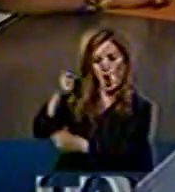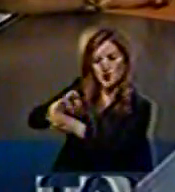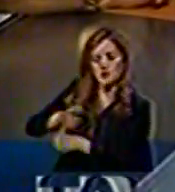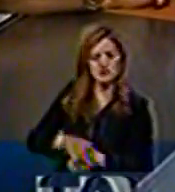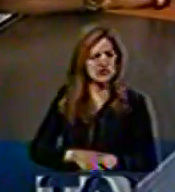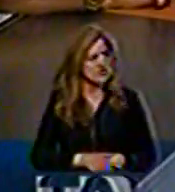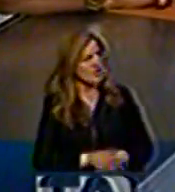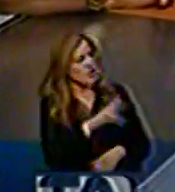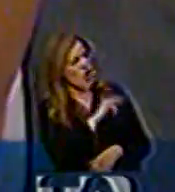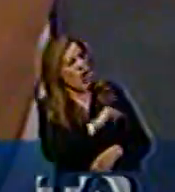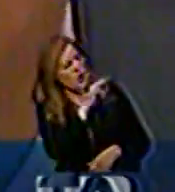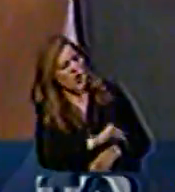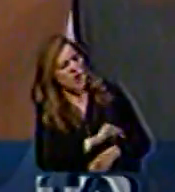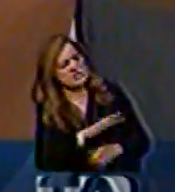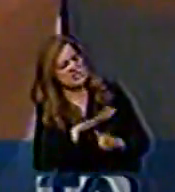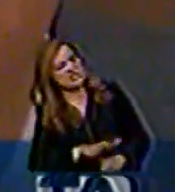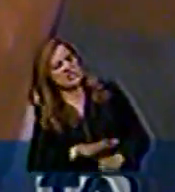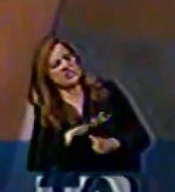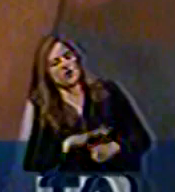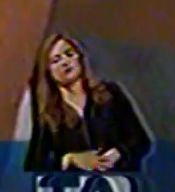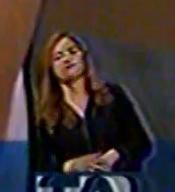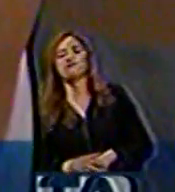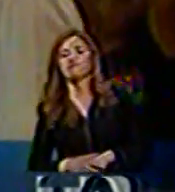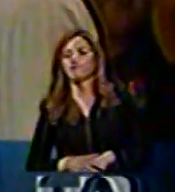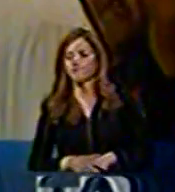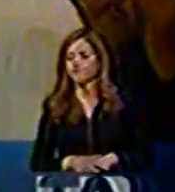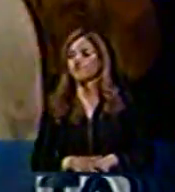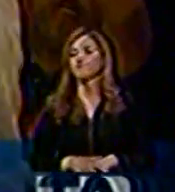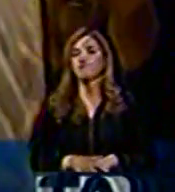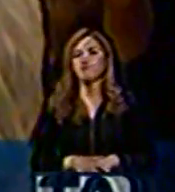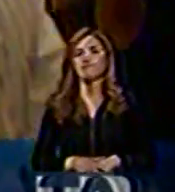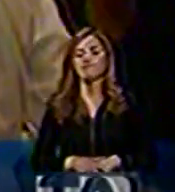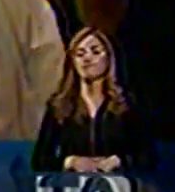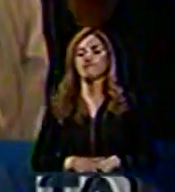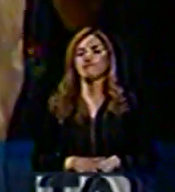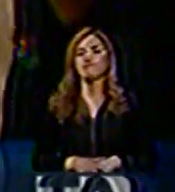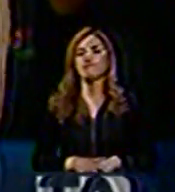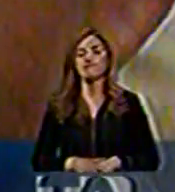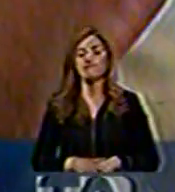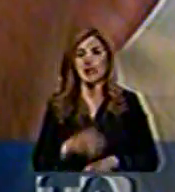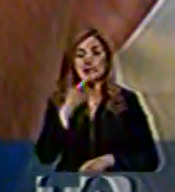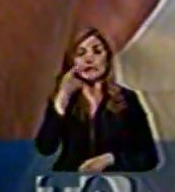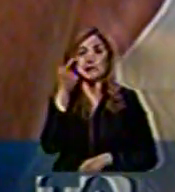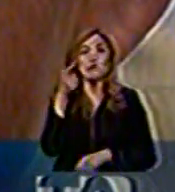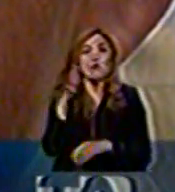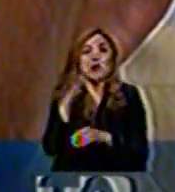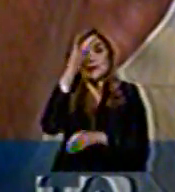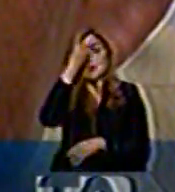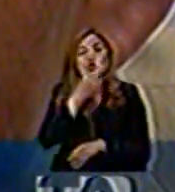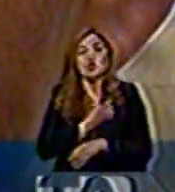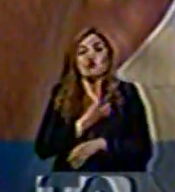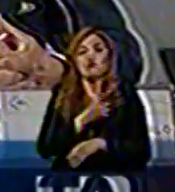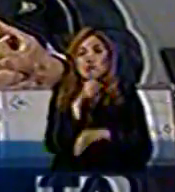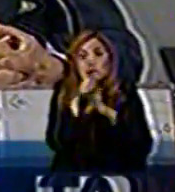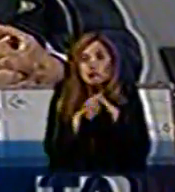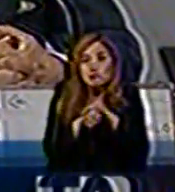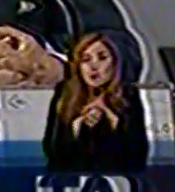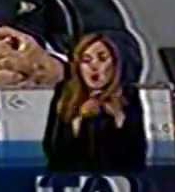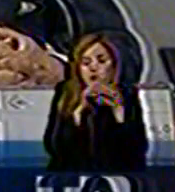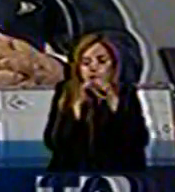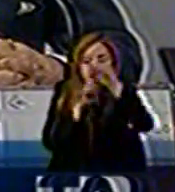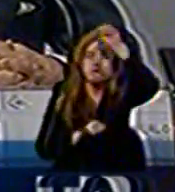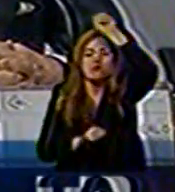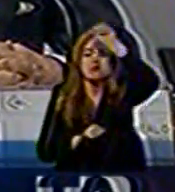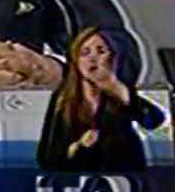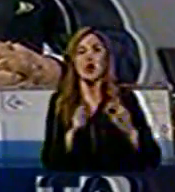Los operadores de justicia que dicen no haber cedido a las presiones durante el gobierno de Rafael Correa decidieron hablar. Y ahora frente al Consejo